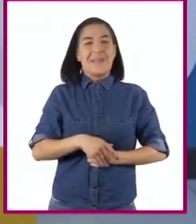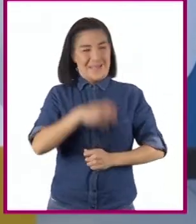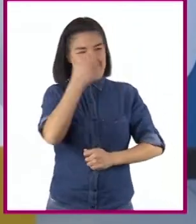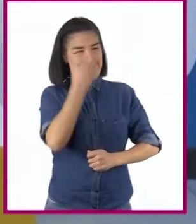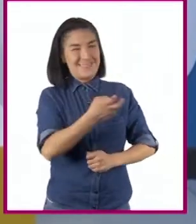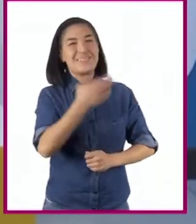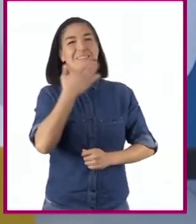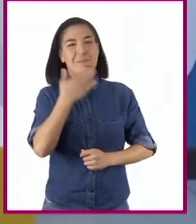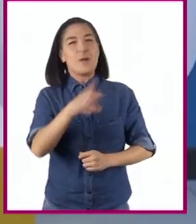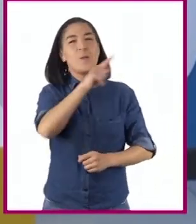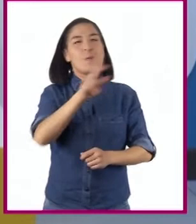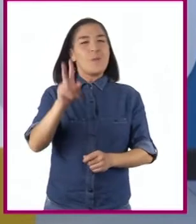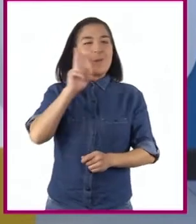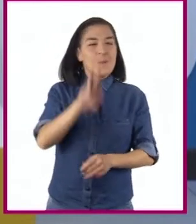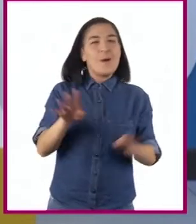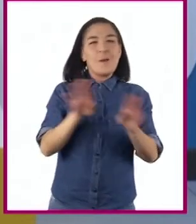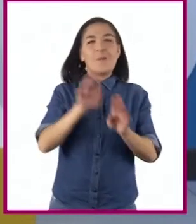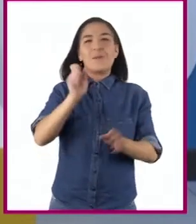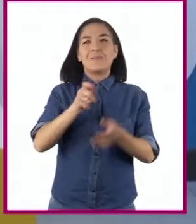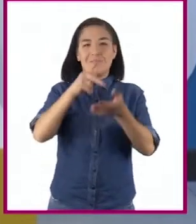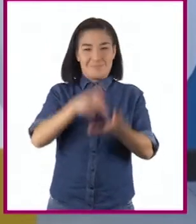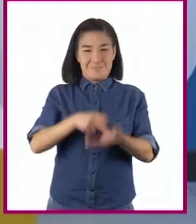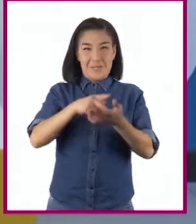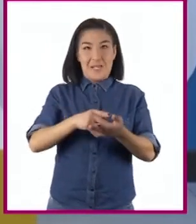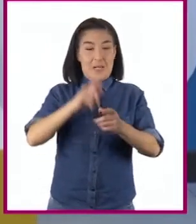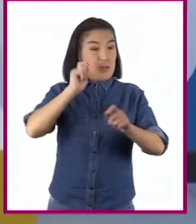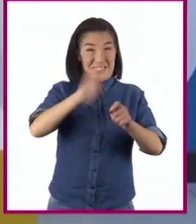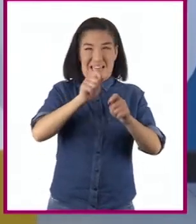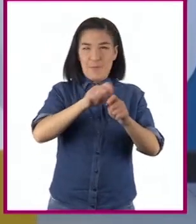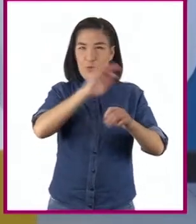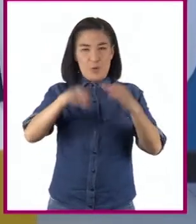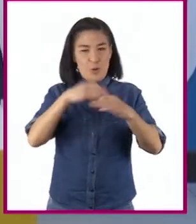efecto, observa cómo el peso de todos los clavos